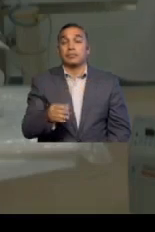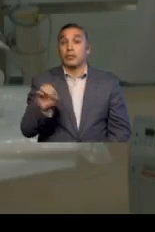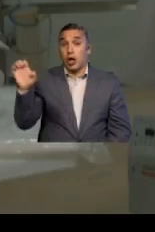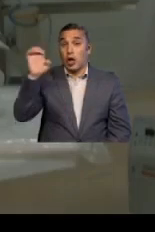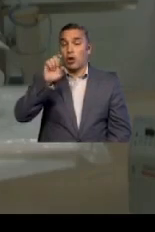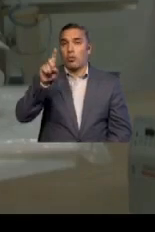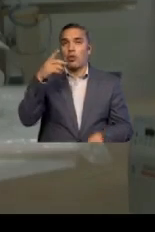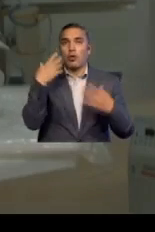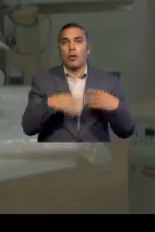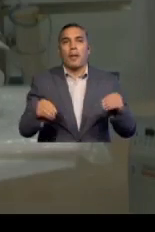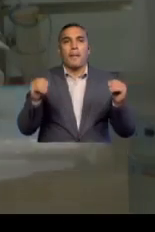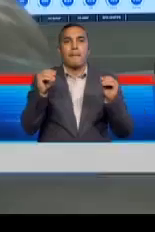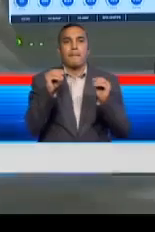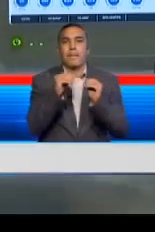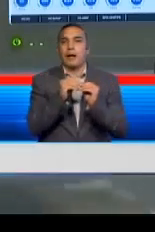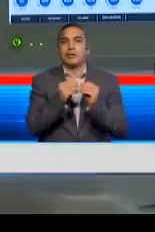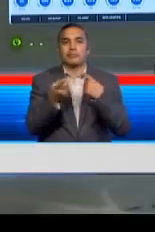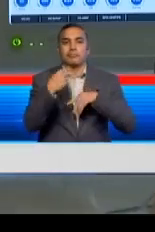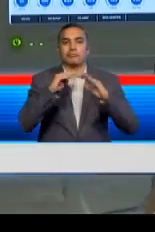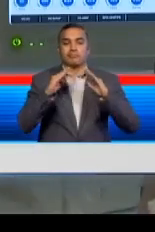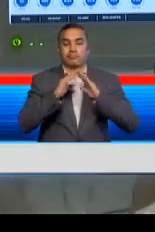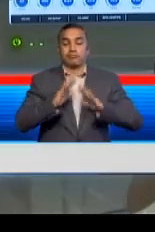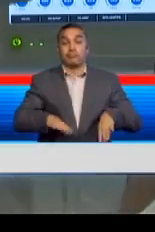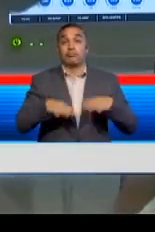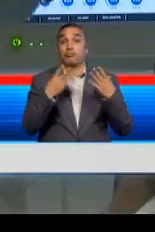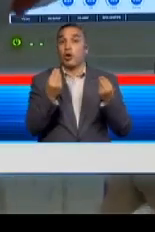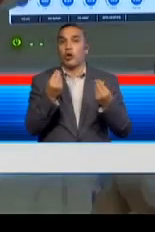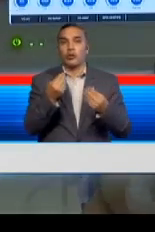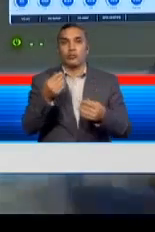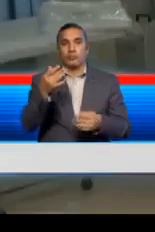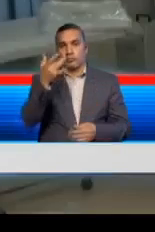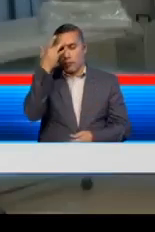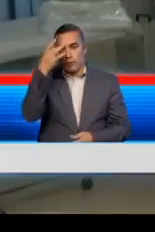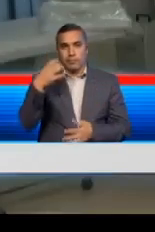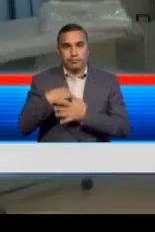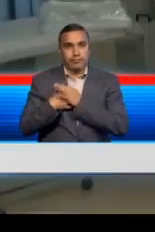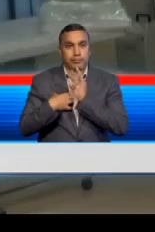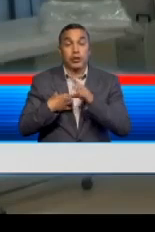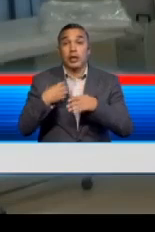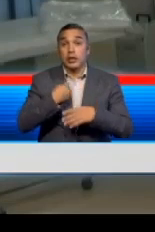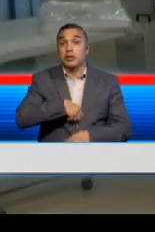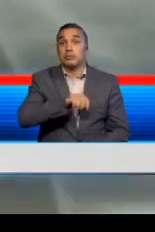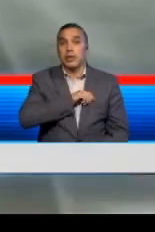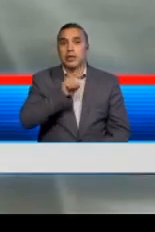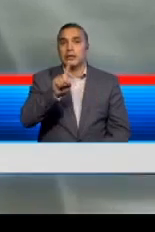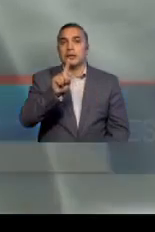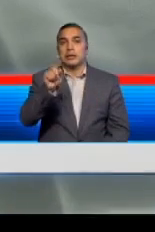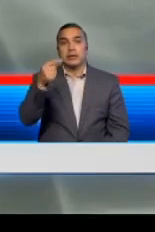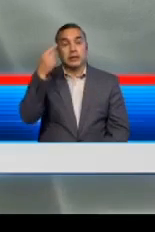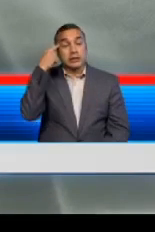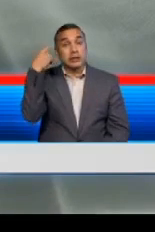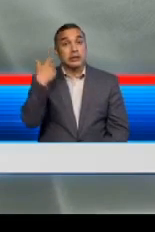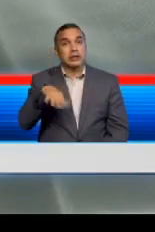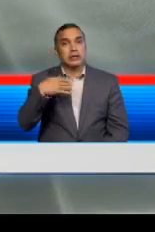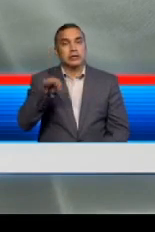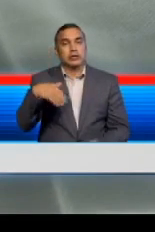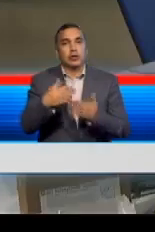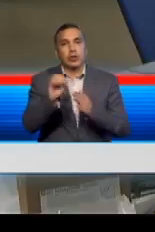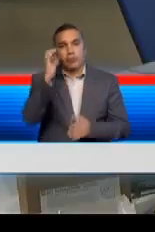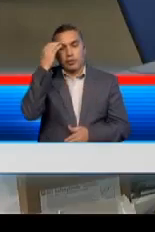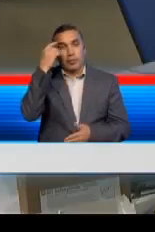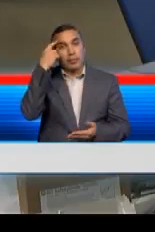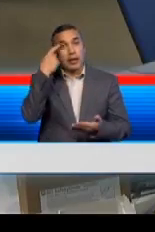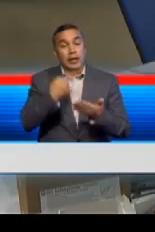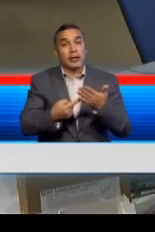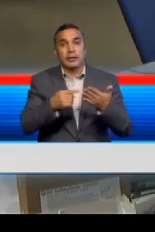Europa se ha vuelto a reconfinar ante el creciente número de contagios. En España, el gobierno estudia declarar el estado de alarma para imponer el toque de